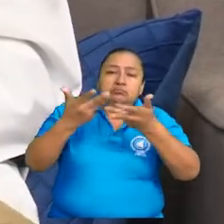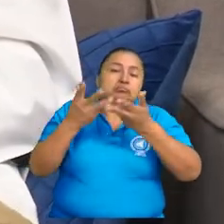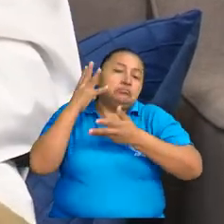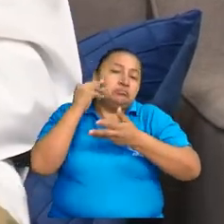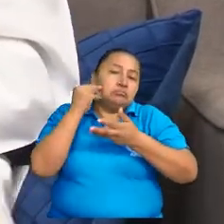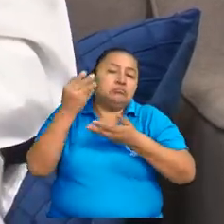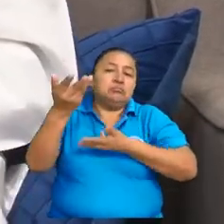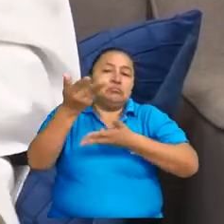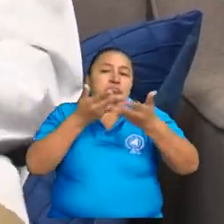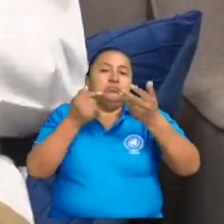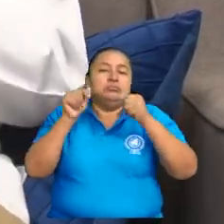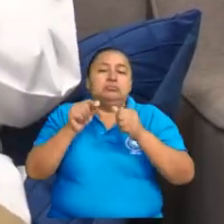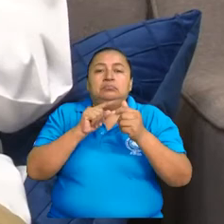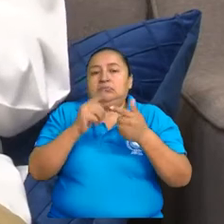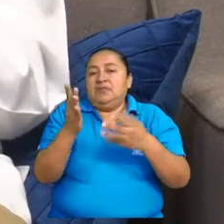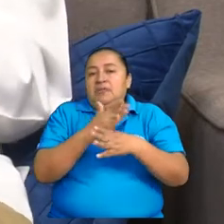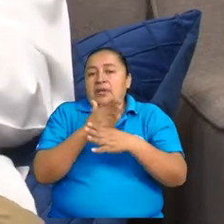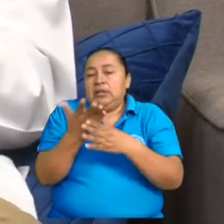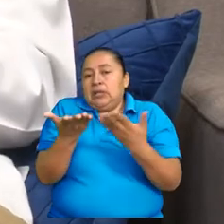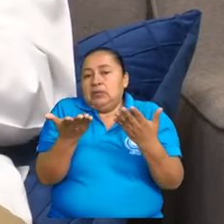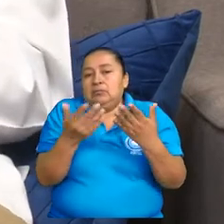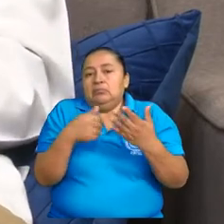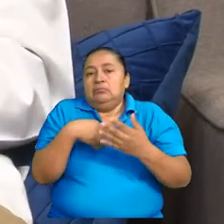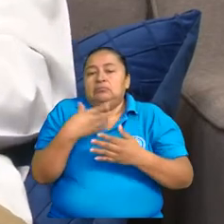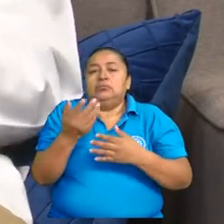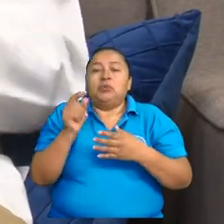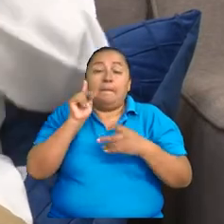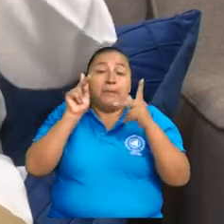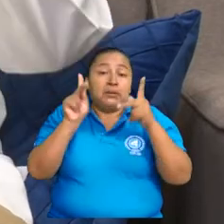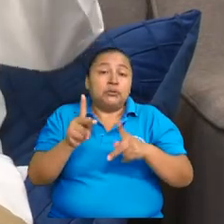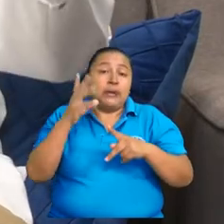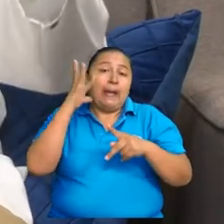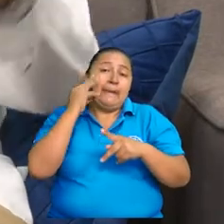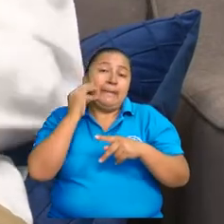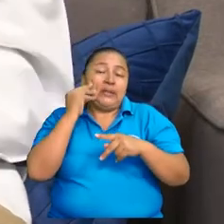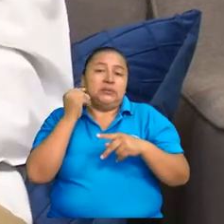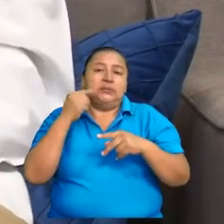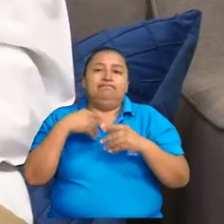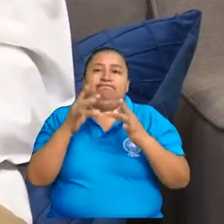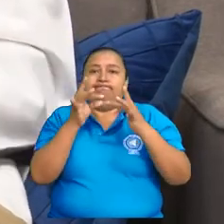experiencias con los expertos de China